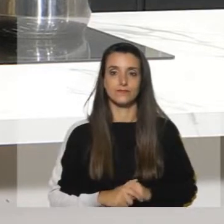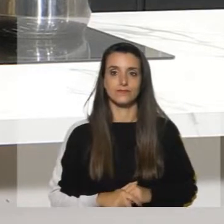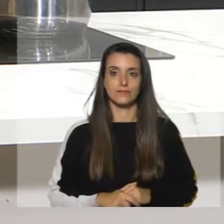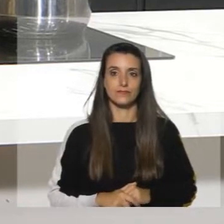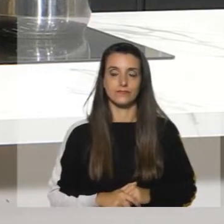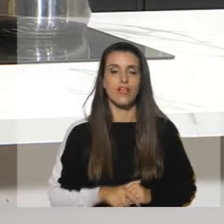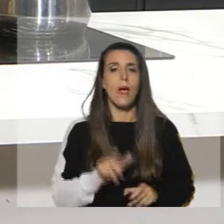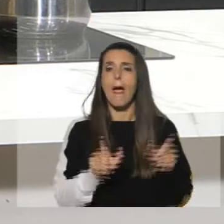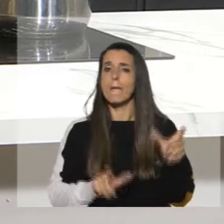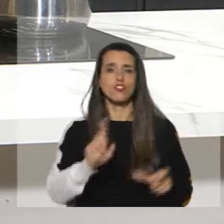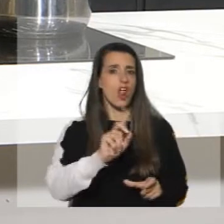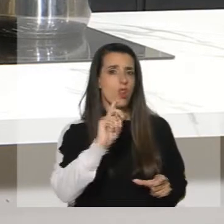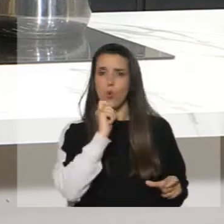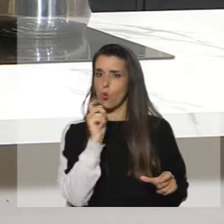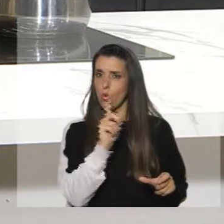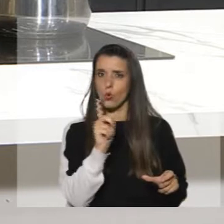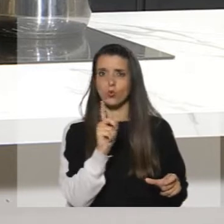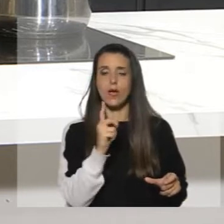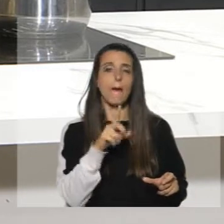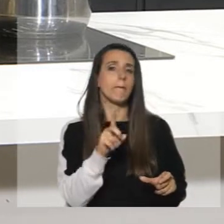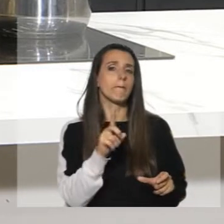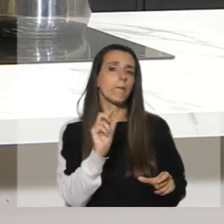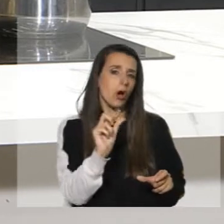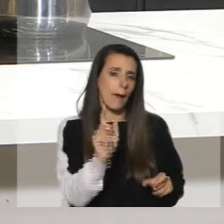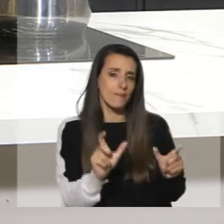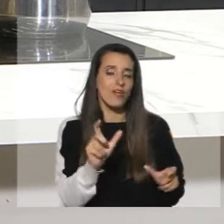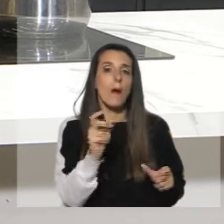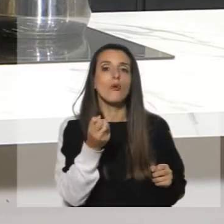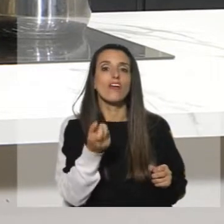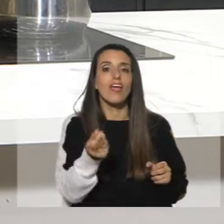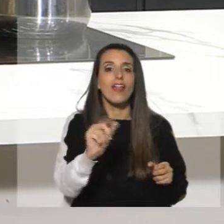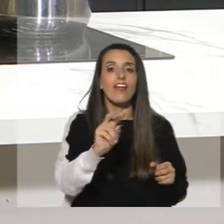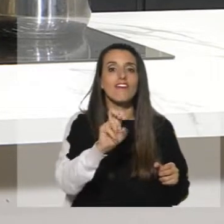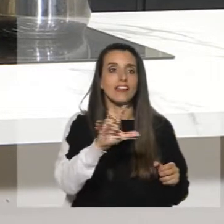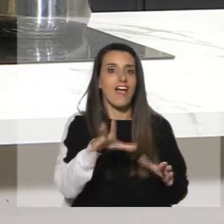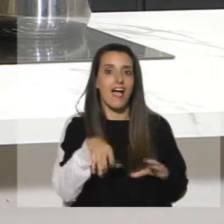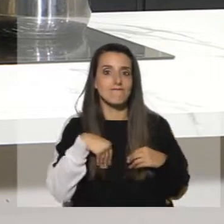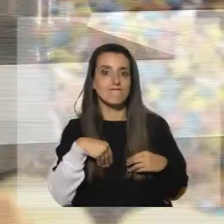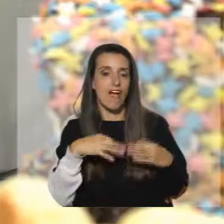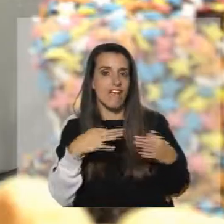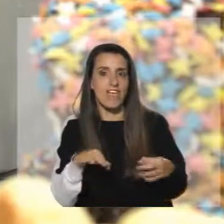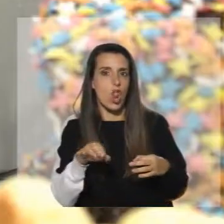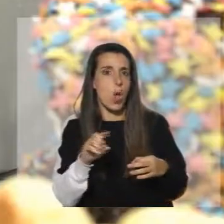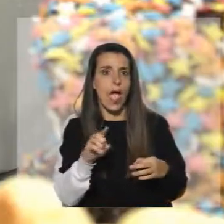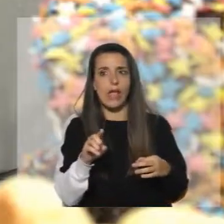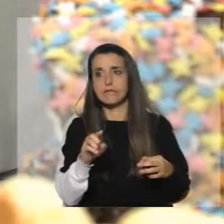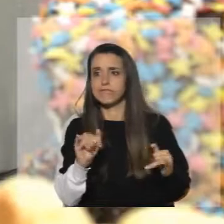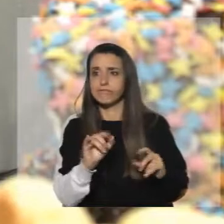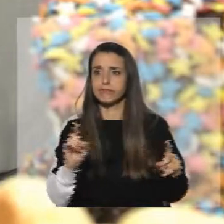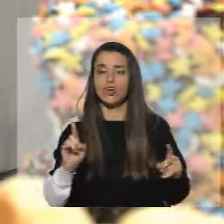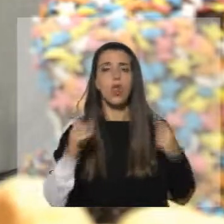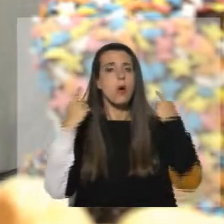Hay gente que no le gusta, pero... ¿Qué? Deben ser los menos, porque la vainilla es como bien aceptada. Sí, no la vainilla hay team vainilla sí, vainilla no.